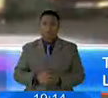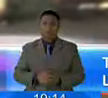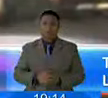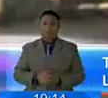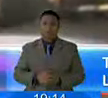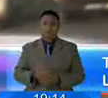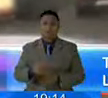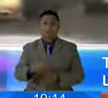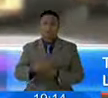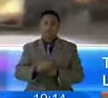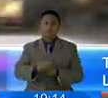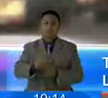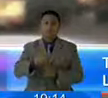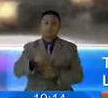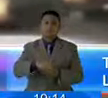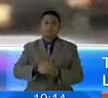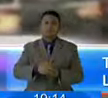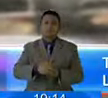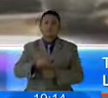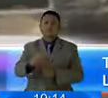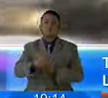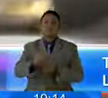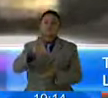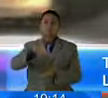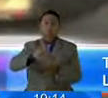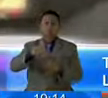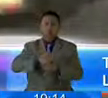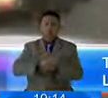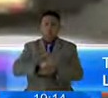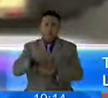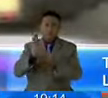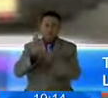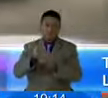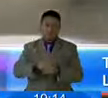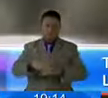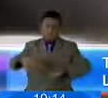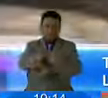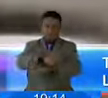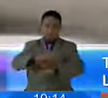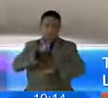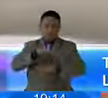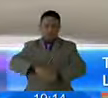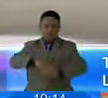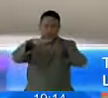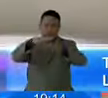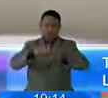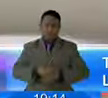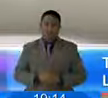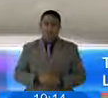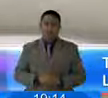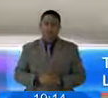A la altura del Centro Médico del IES, la vía estaba completamente inundada.